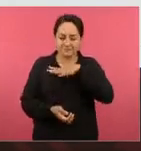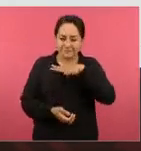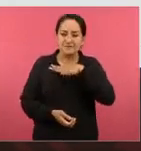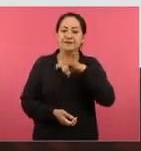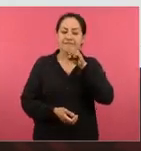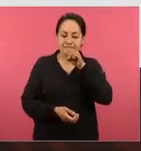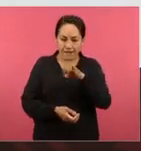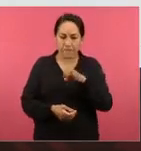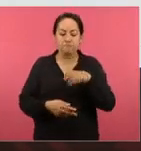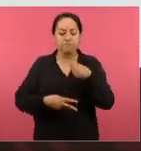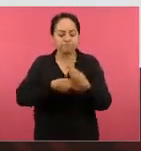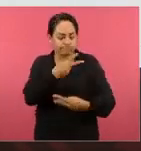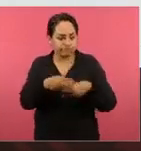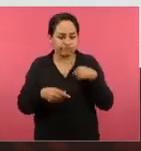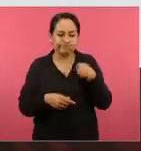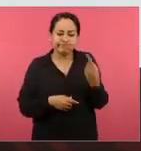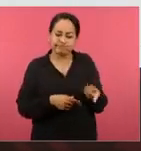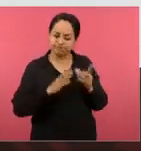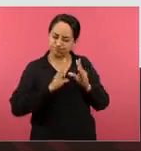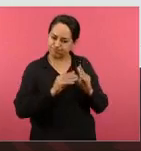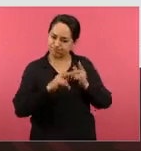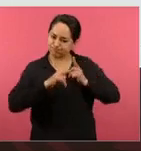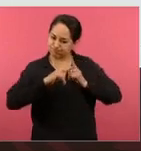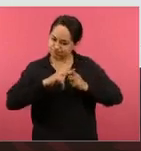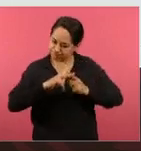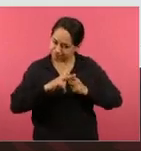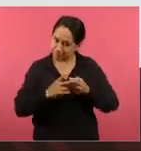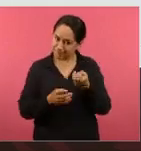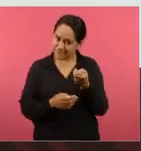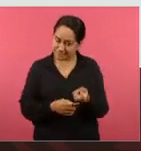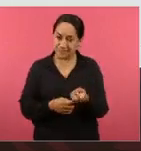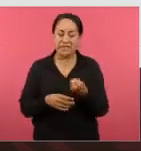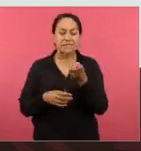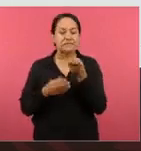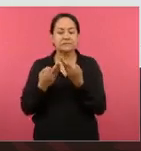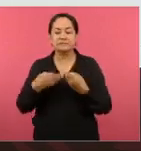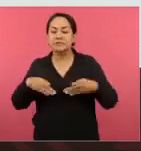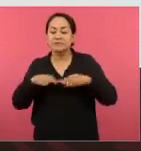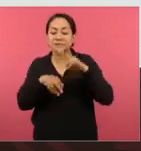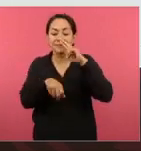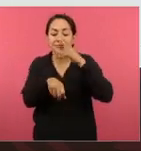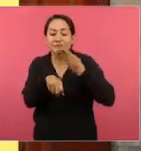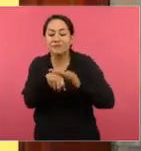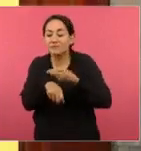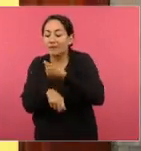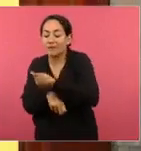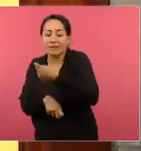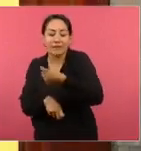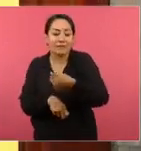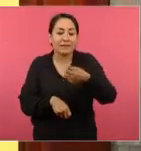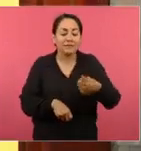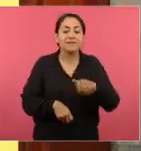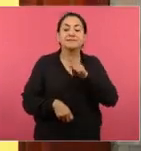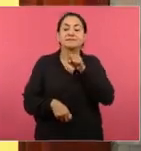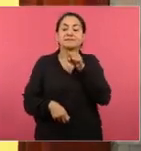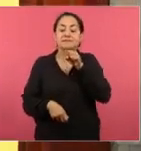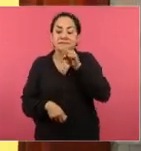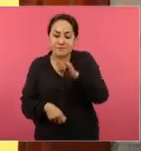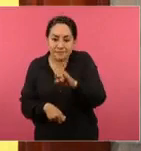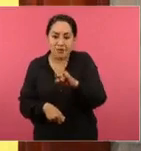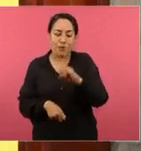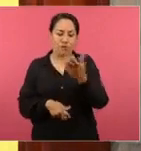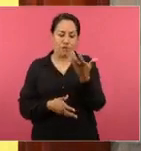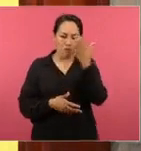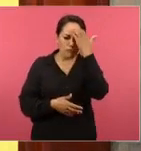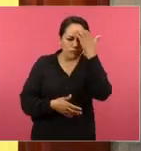propuesta educativa. Y es fundamental, desde el ámbito de responsabilidad de cada uno de nosotros, que ustedes se acerquen